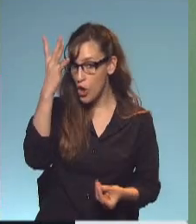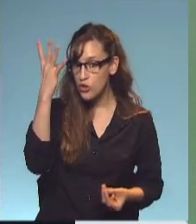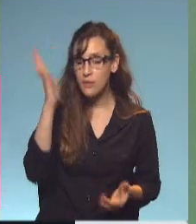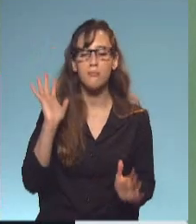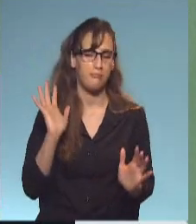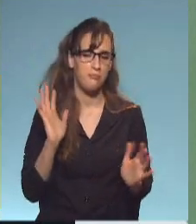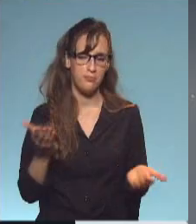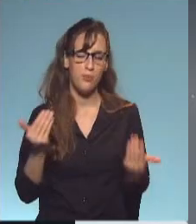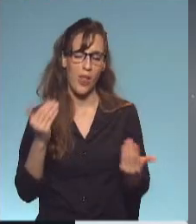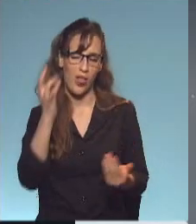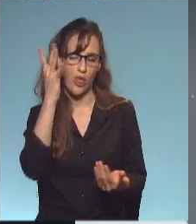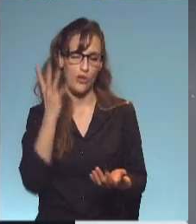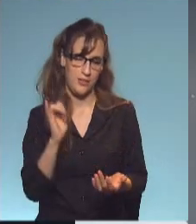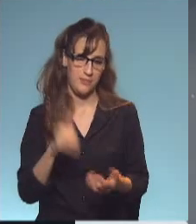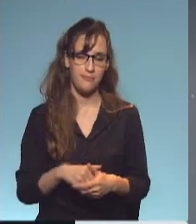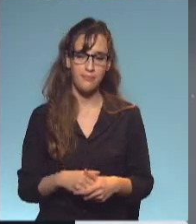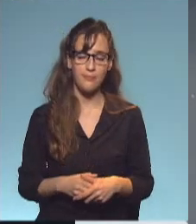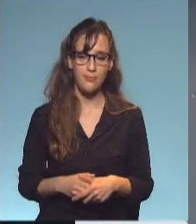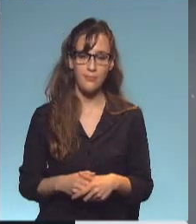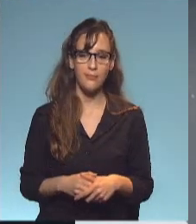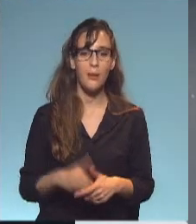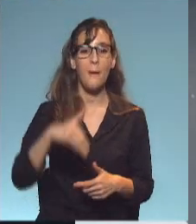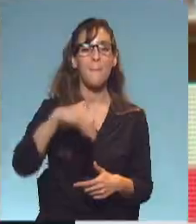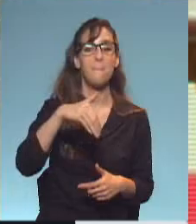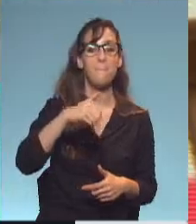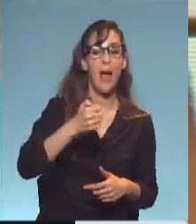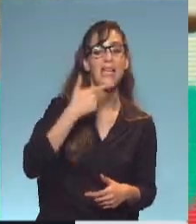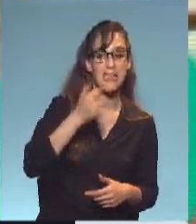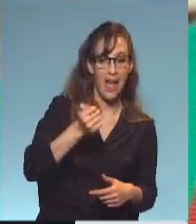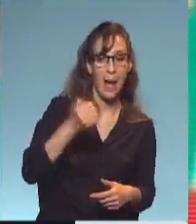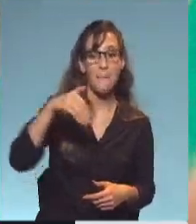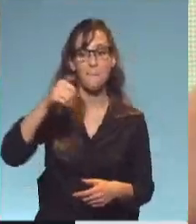dos puede ser 12, sí. Dale, vamos. Masa madre.